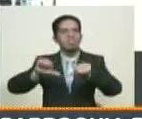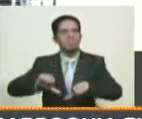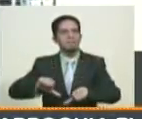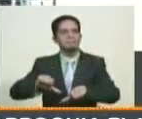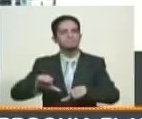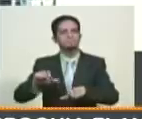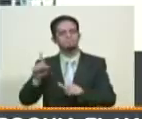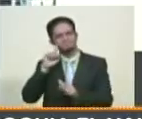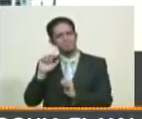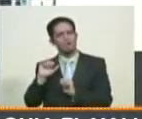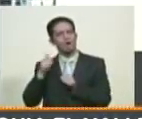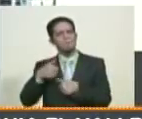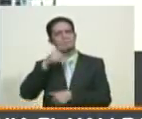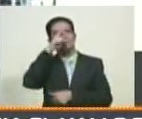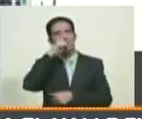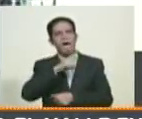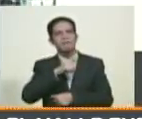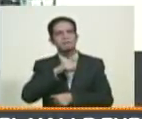año de